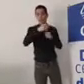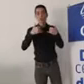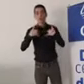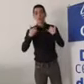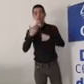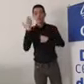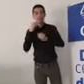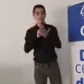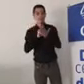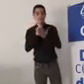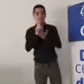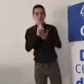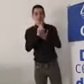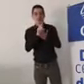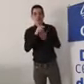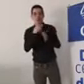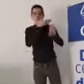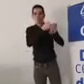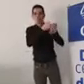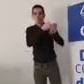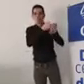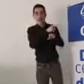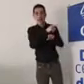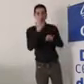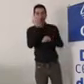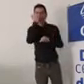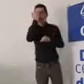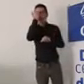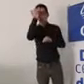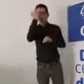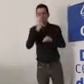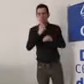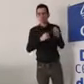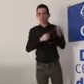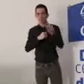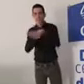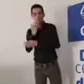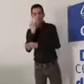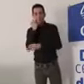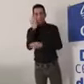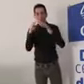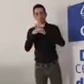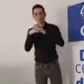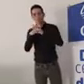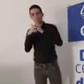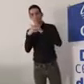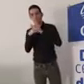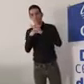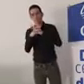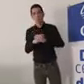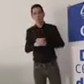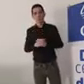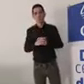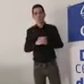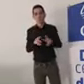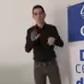género, la vulneración al derecho a la paz, porque los jóvenes son violentados, la vulneración al derecho a la educación, porque hoy la mayoría tienen que endeudarse para poder